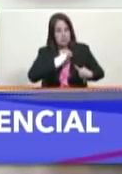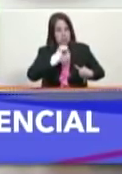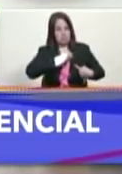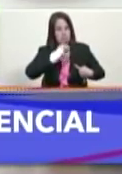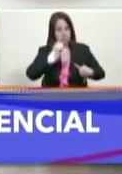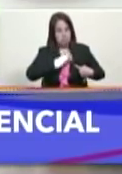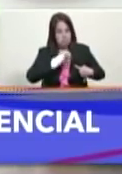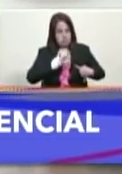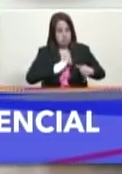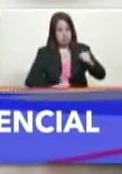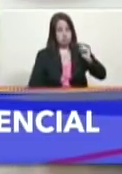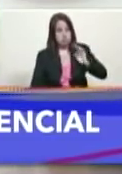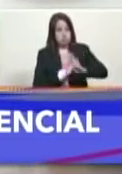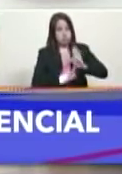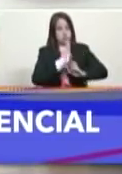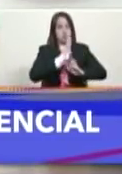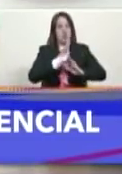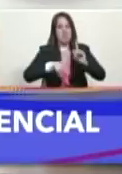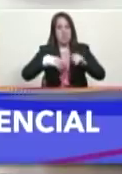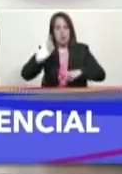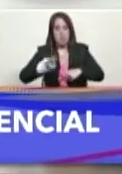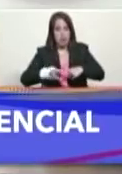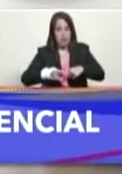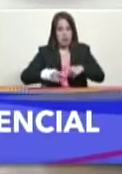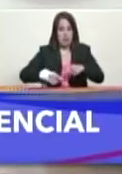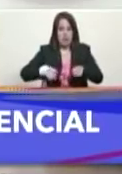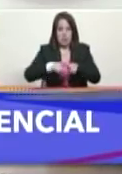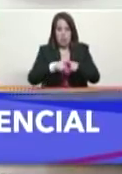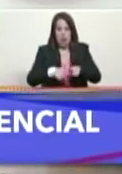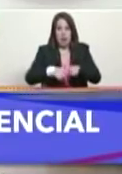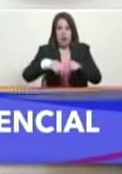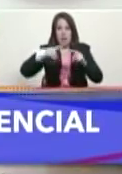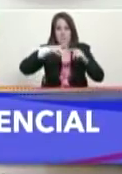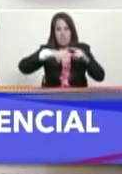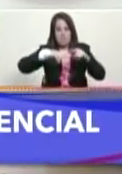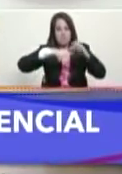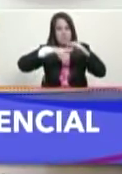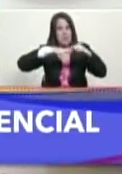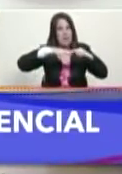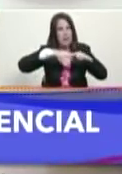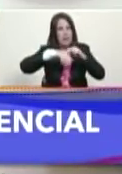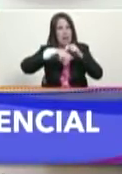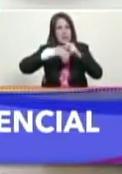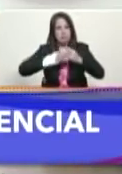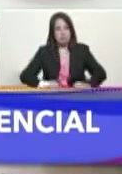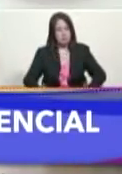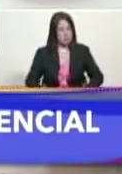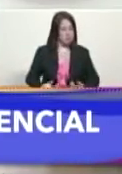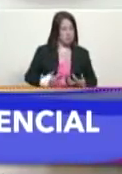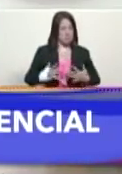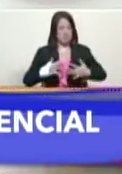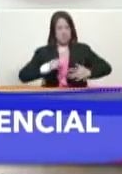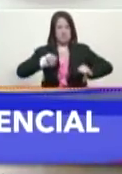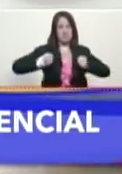a recuperar las piernas, los brazos, los órganos vitales, las estaciones, las